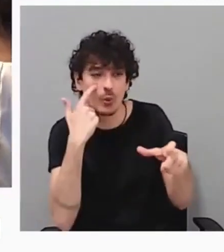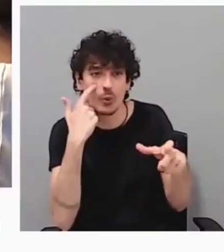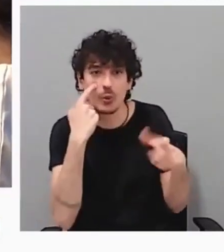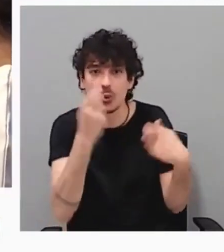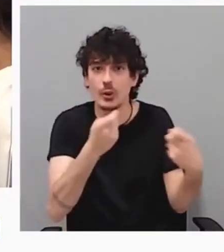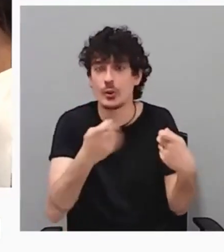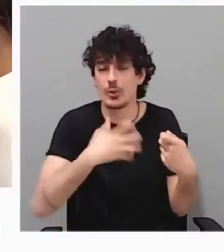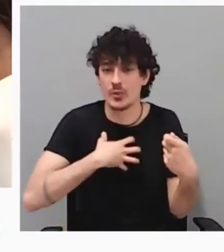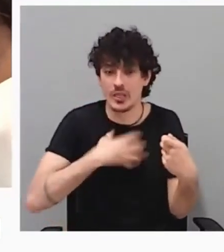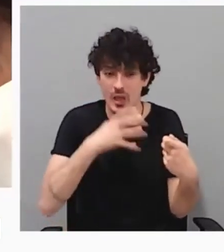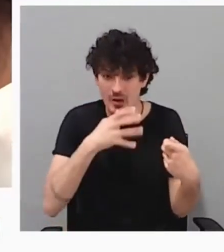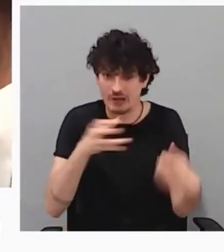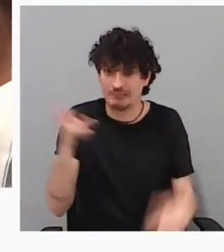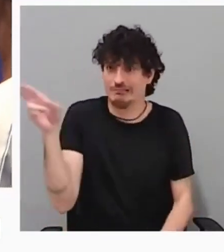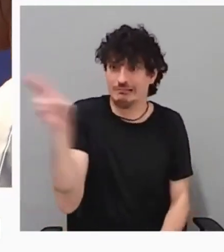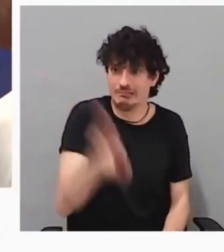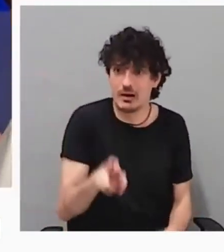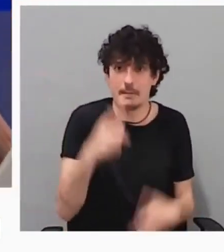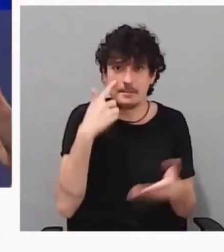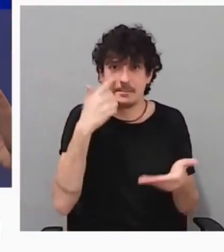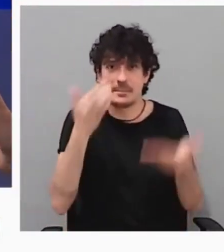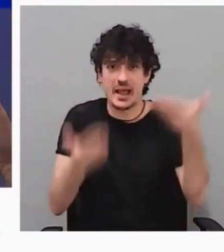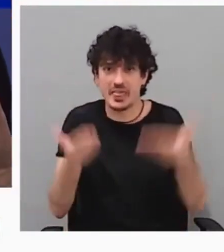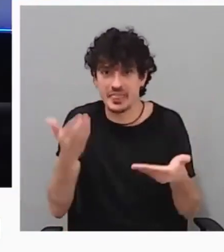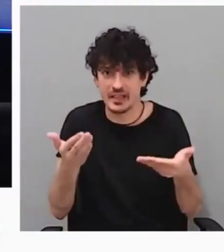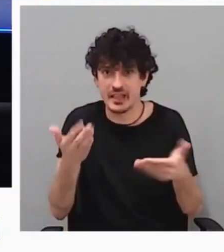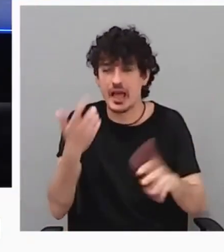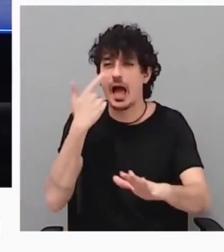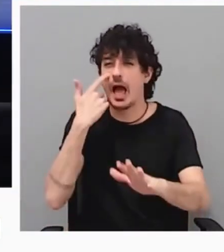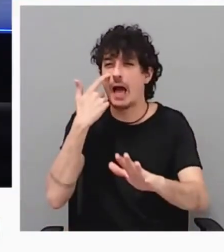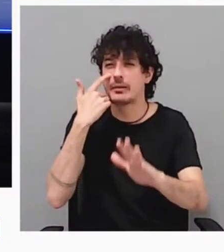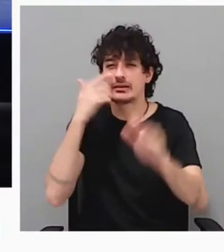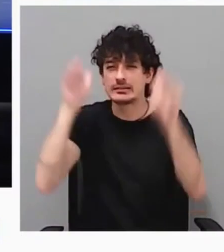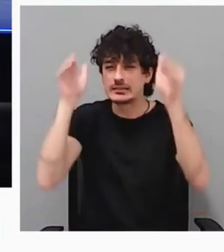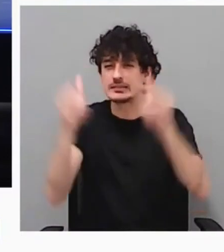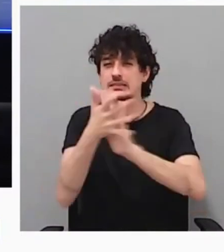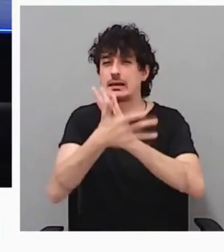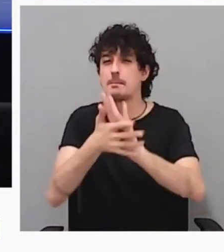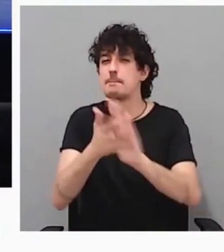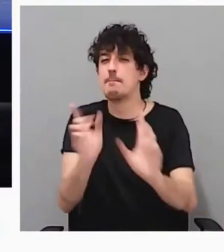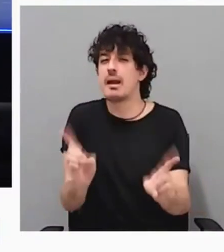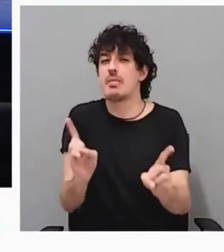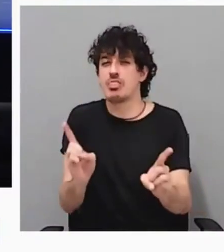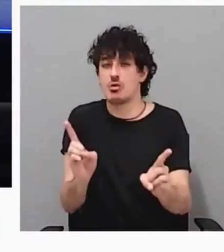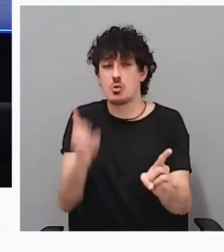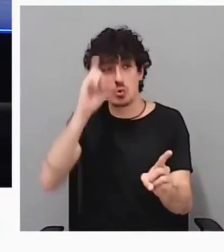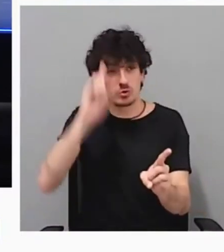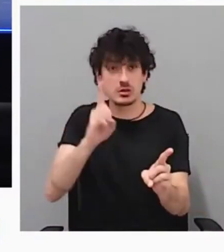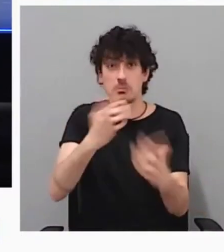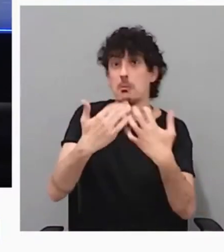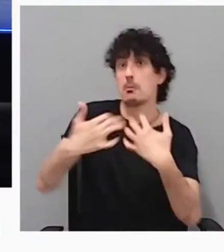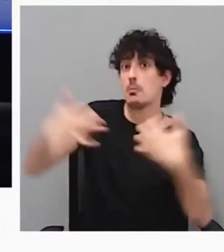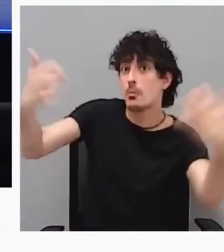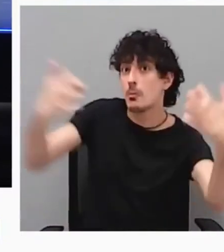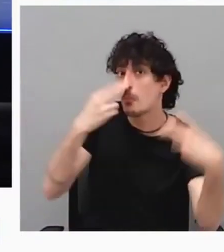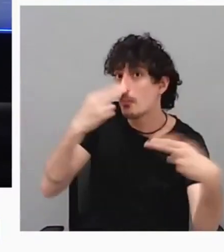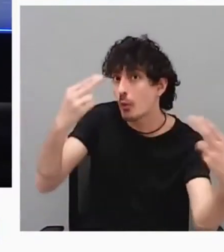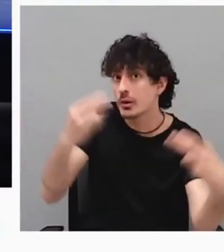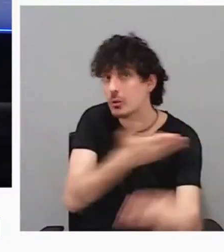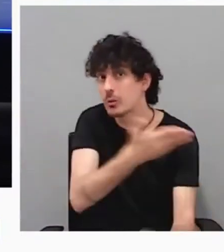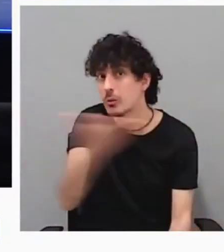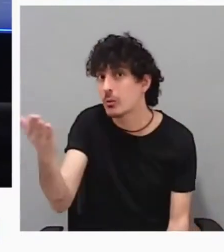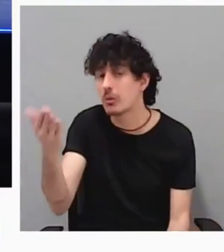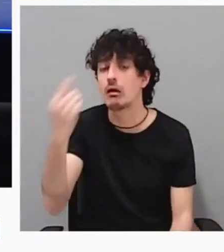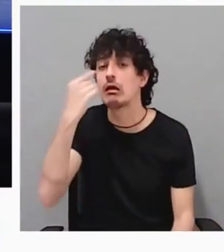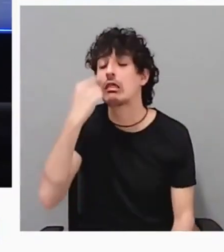Claro, déjame que ponga el foco sobre la prevención. No sé si a los asistentes aquí, a las asistentes, les ha llamado la atención todo